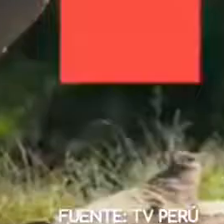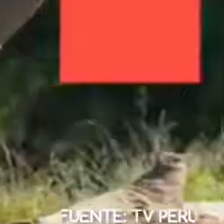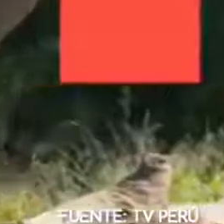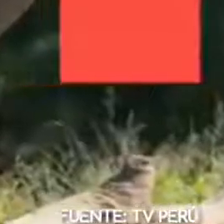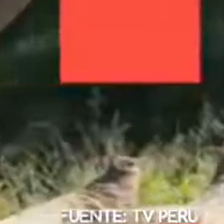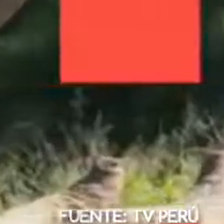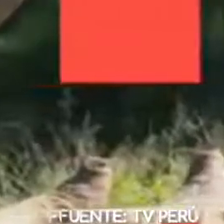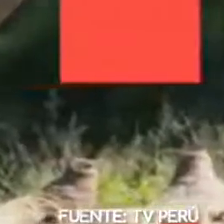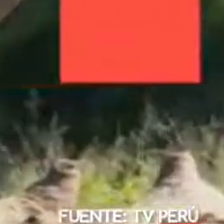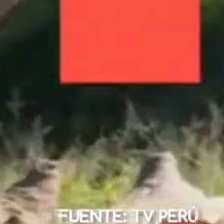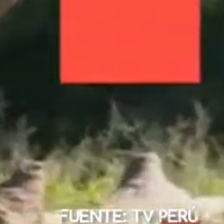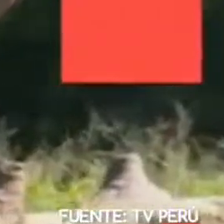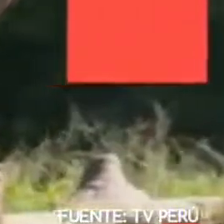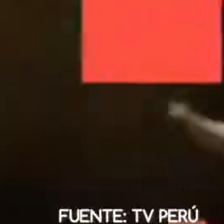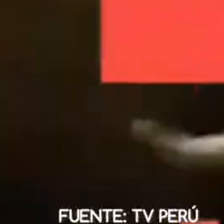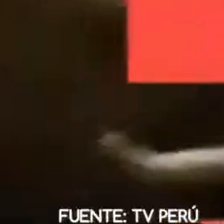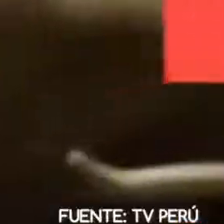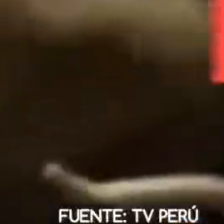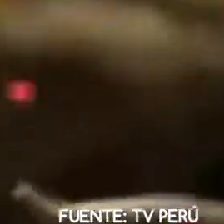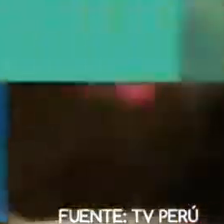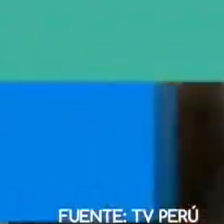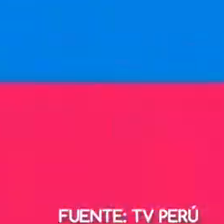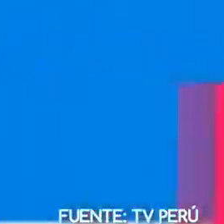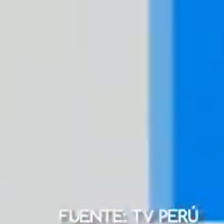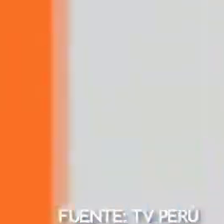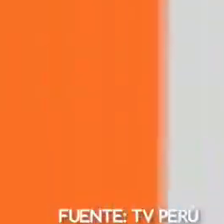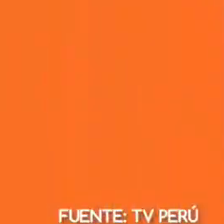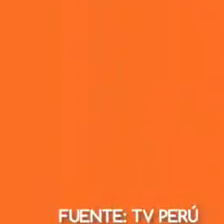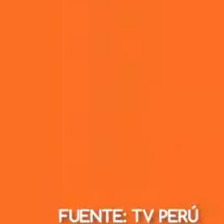A continuación, Mundo Animal.